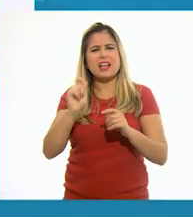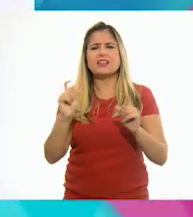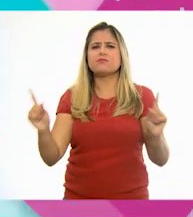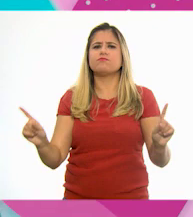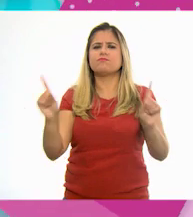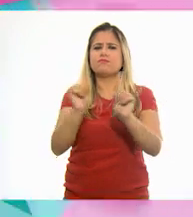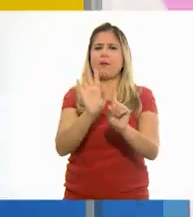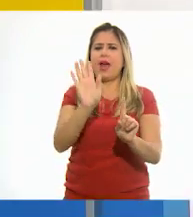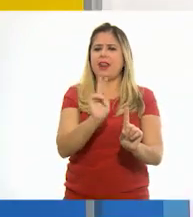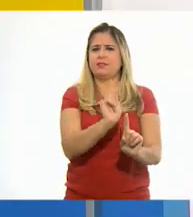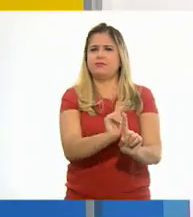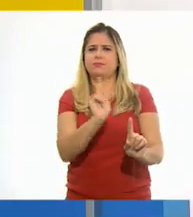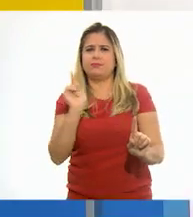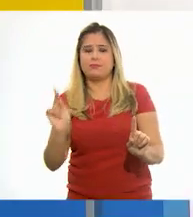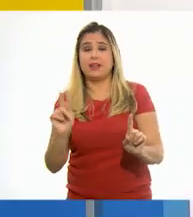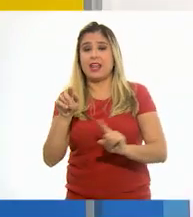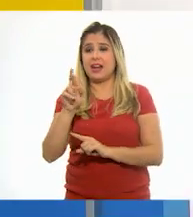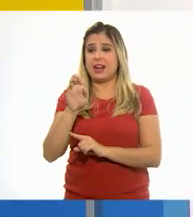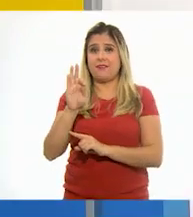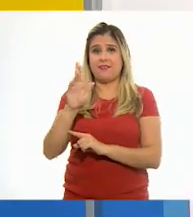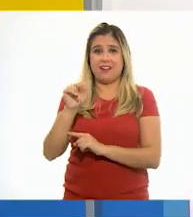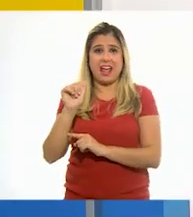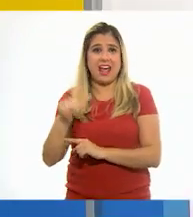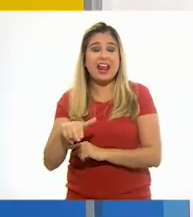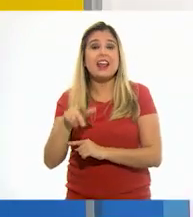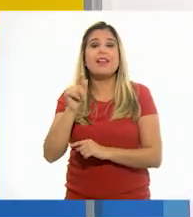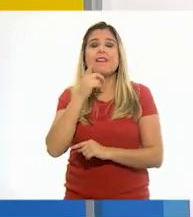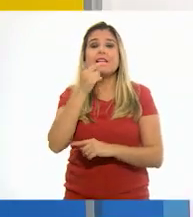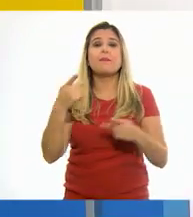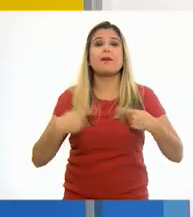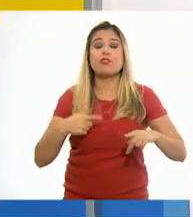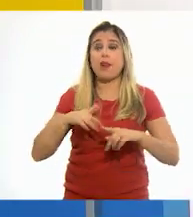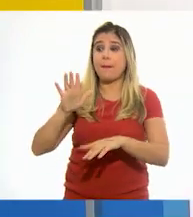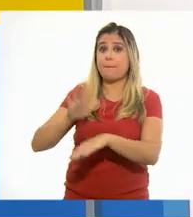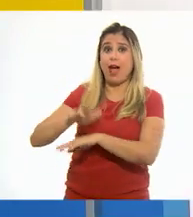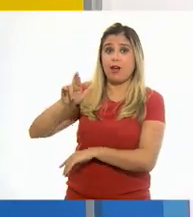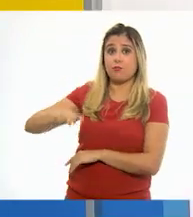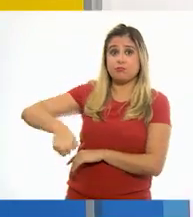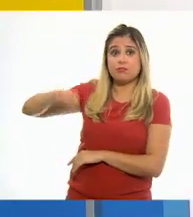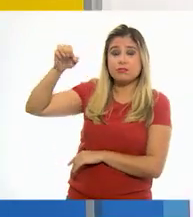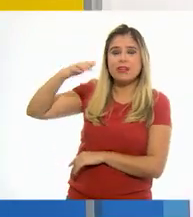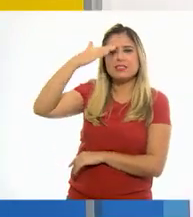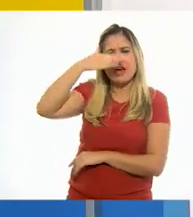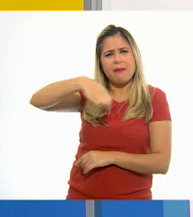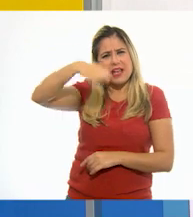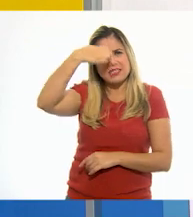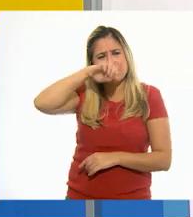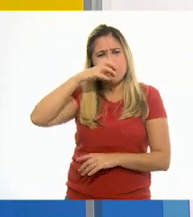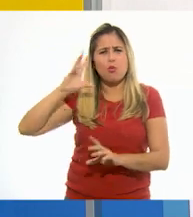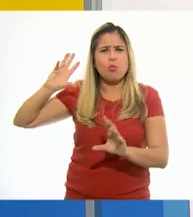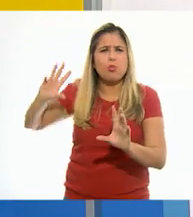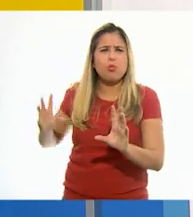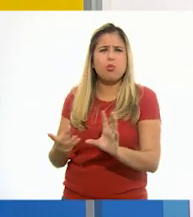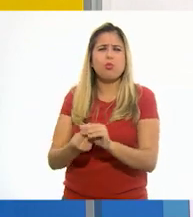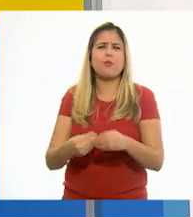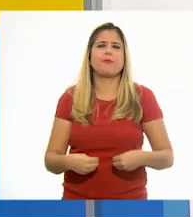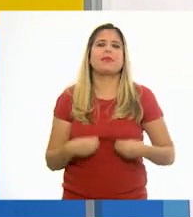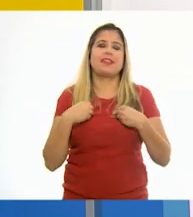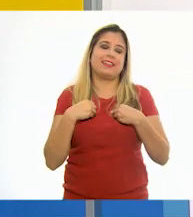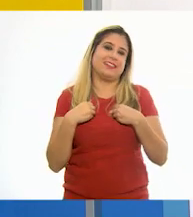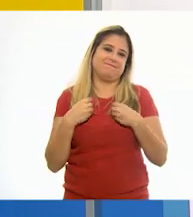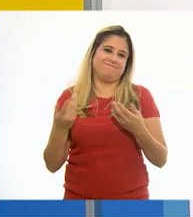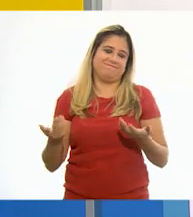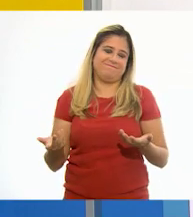ciertas semejanzas. Y este refrán nos dice que las personas mayores saben mucho por la experiencia que tienen de la vida. Y a ver,